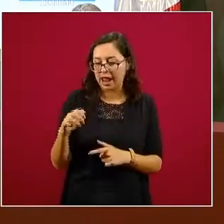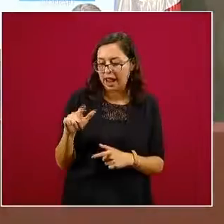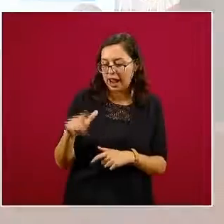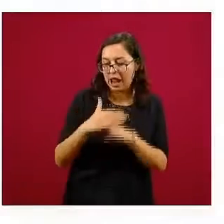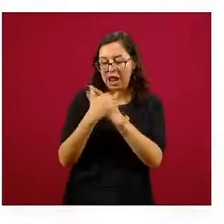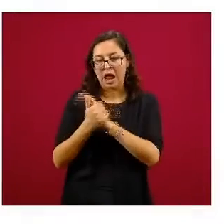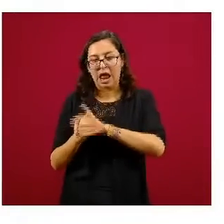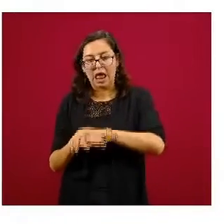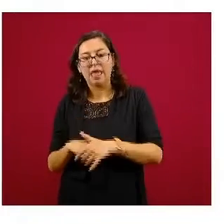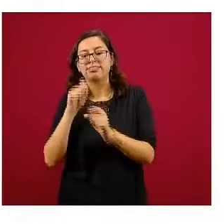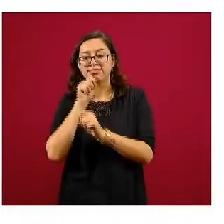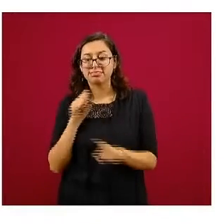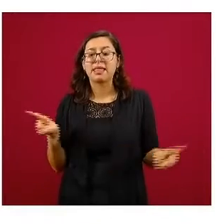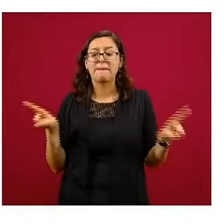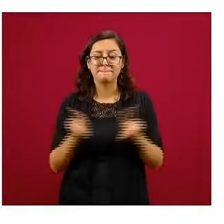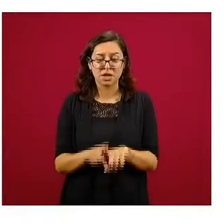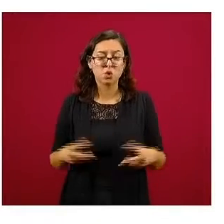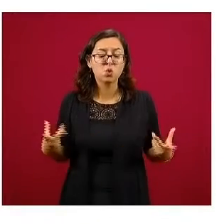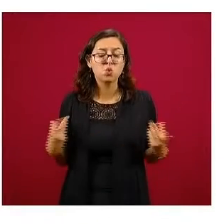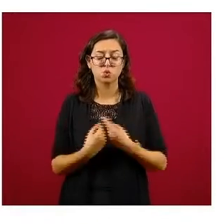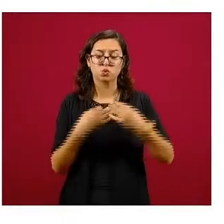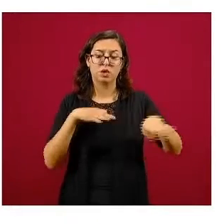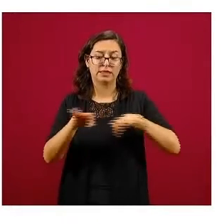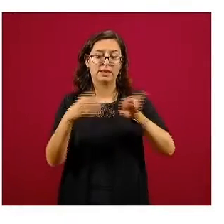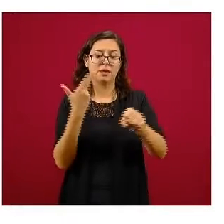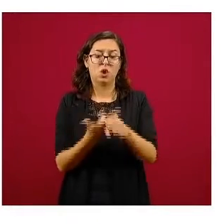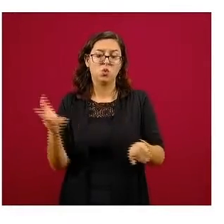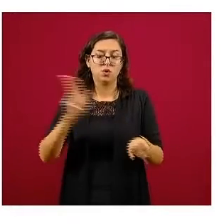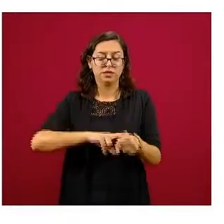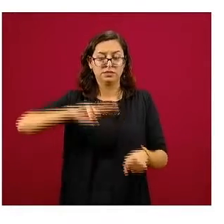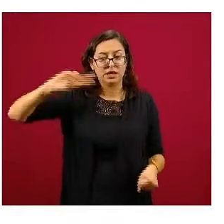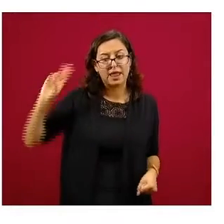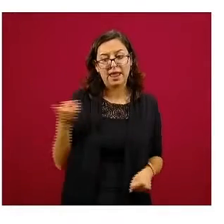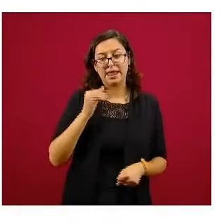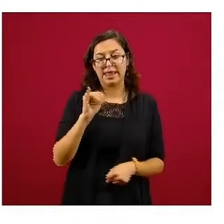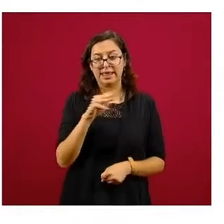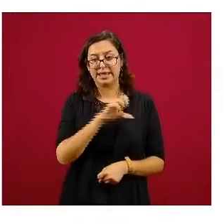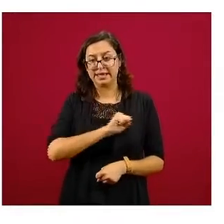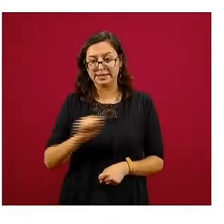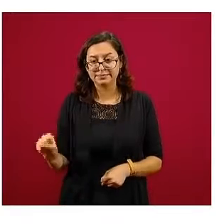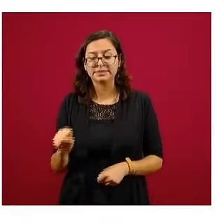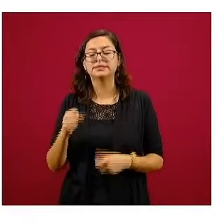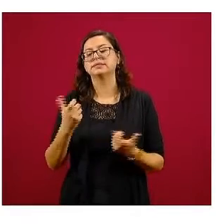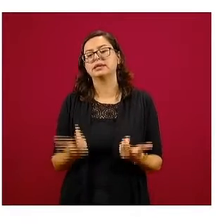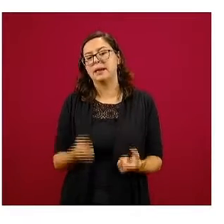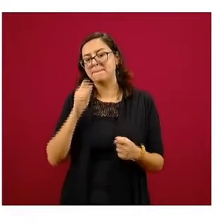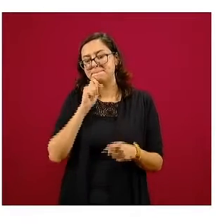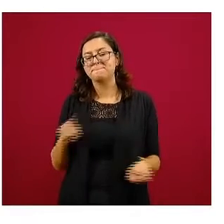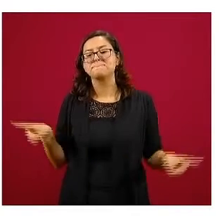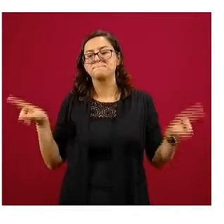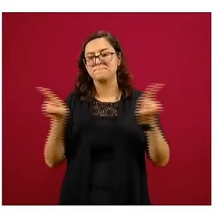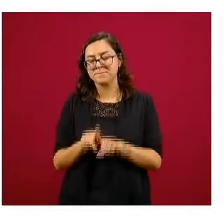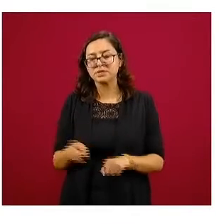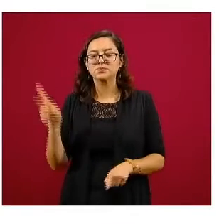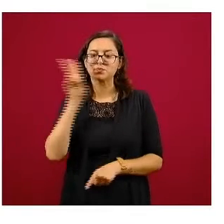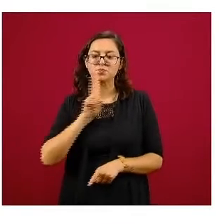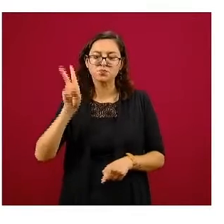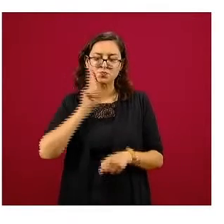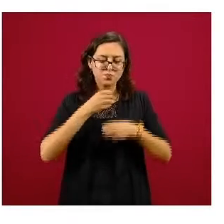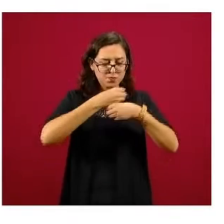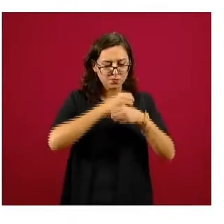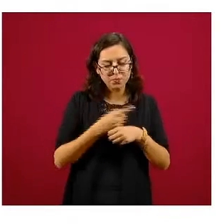amigos subsecretarios Luciano Concheiro Borges y enseguida Víctor Suárez Carrera de la